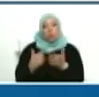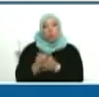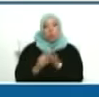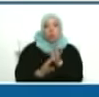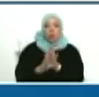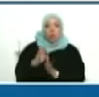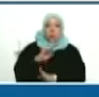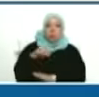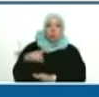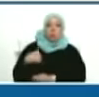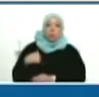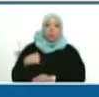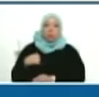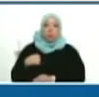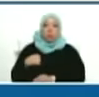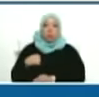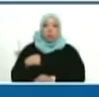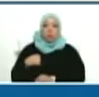aquí.